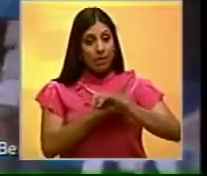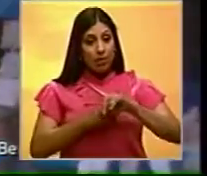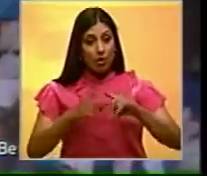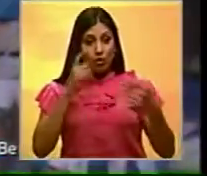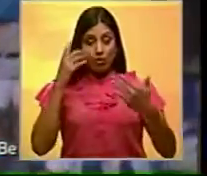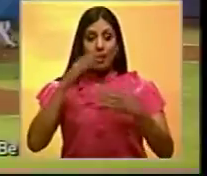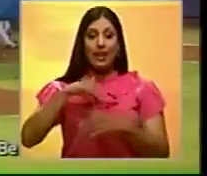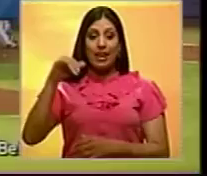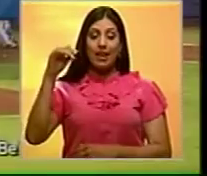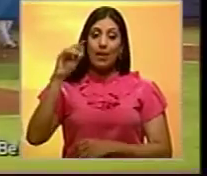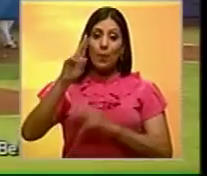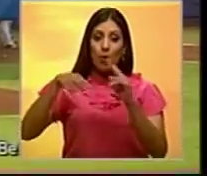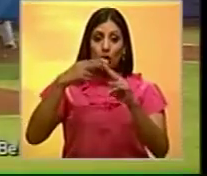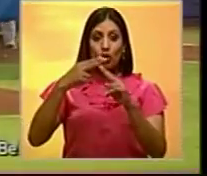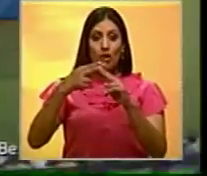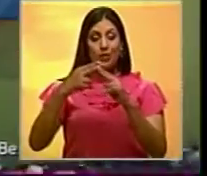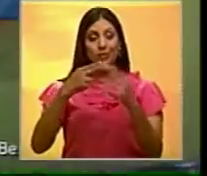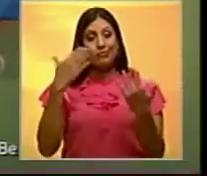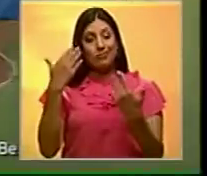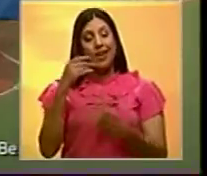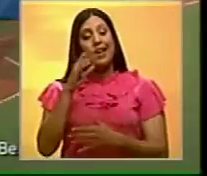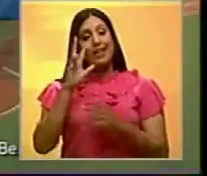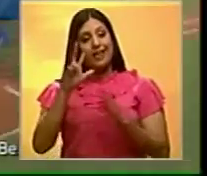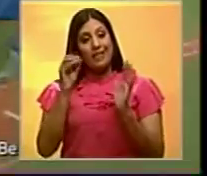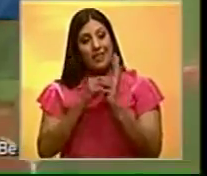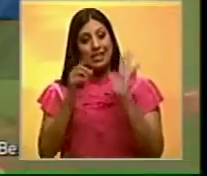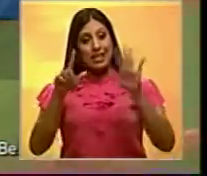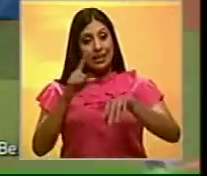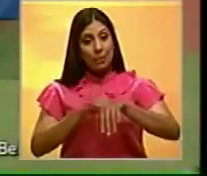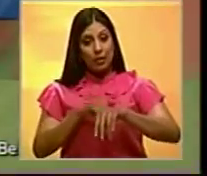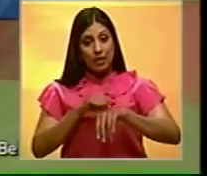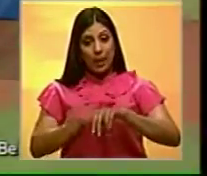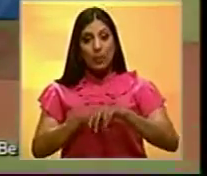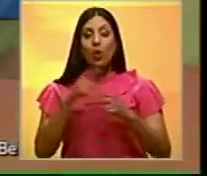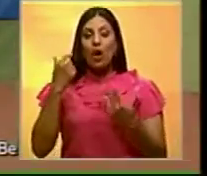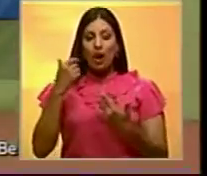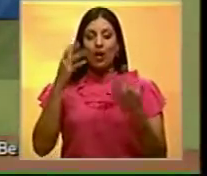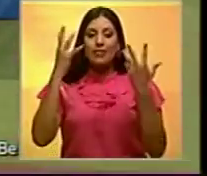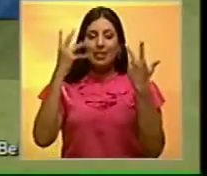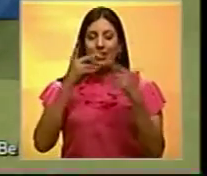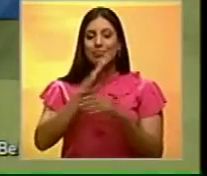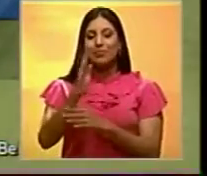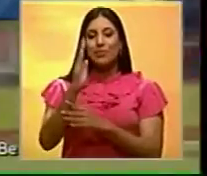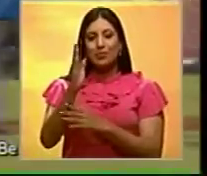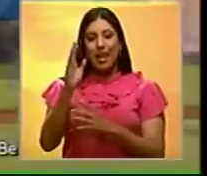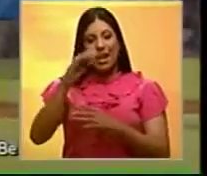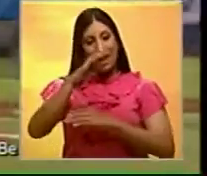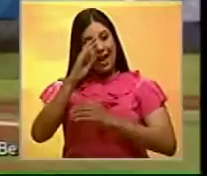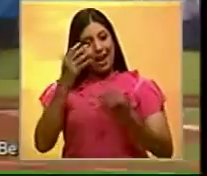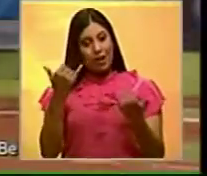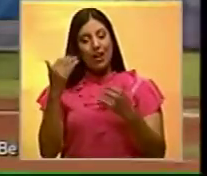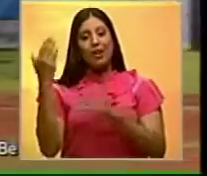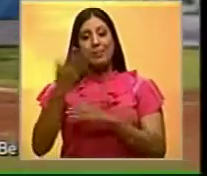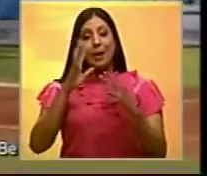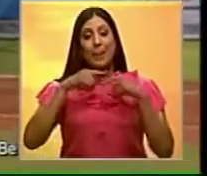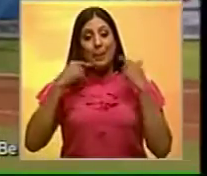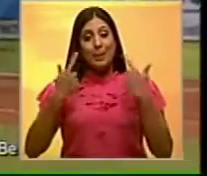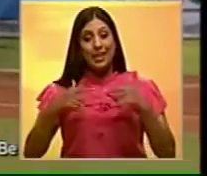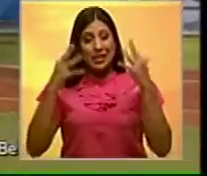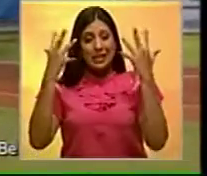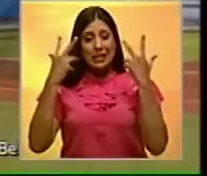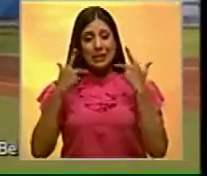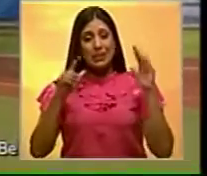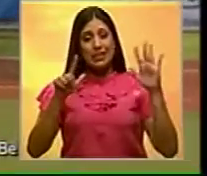Alfonso Chico Carrasquel de Puerto La Cruz, un racimo de 3 anotaciones en el séptimo episodio terminó de abrir la brecha para que Caribes de Anzoátegui derrotara a Leones del